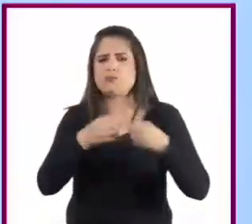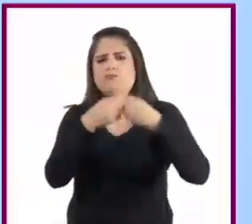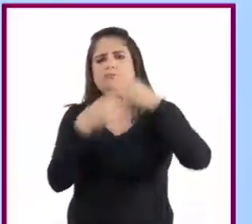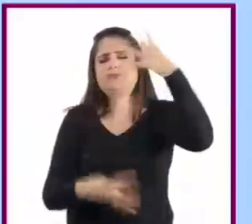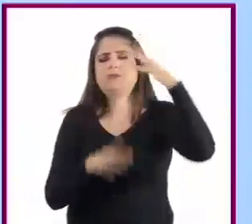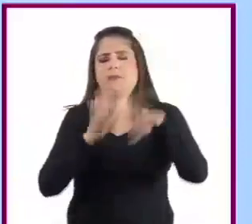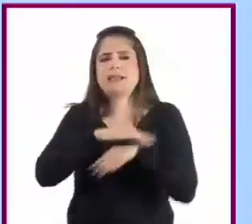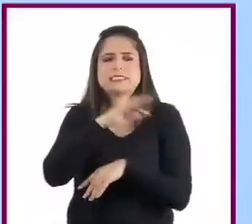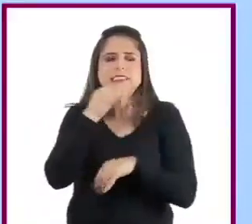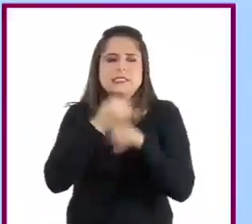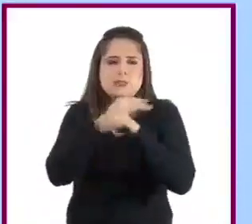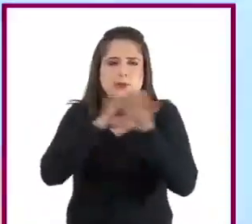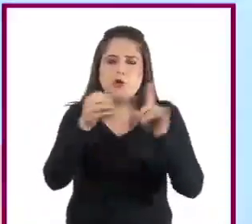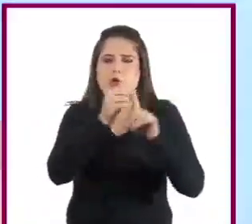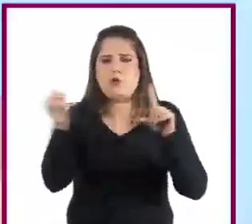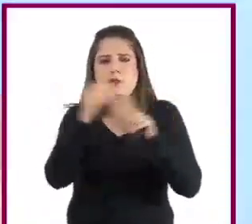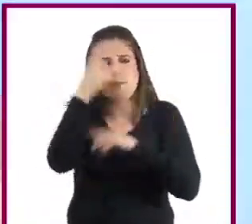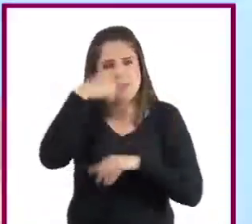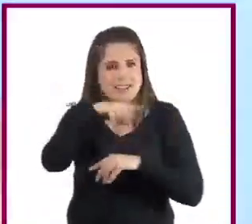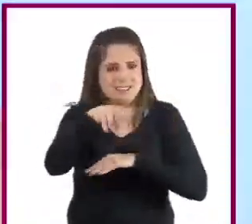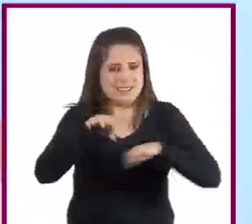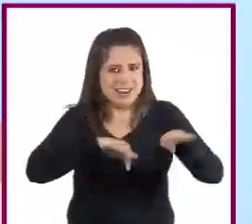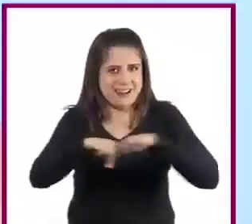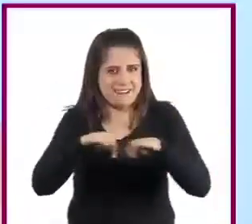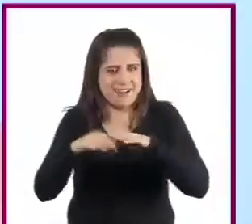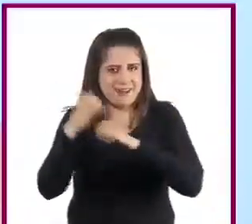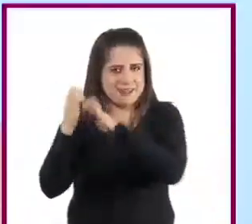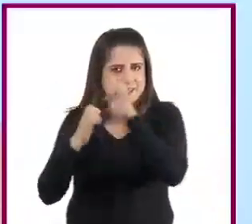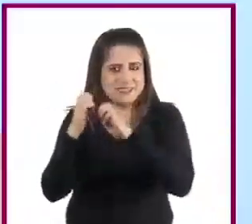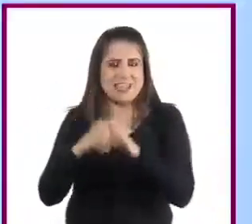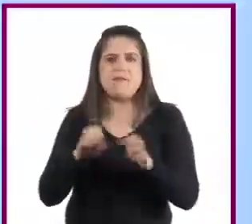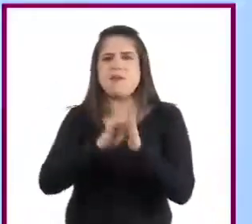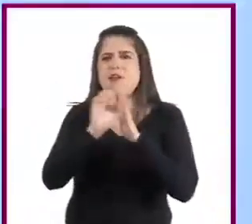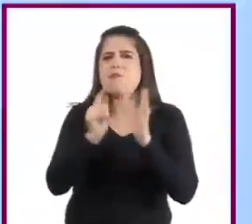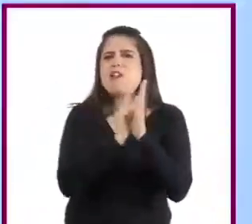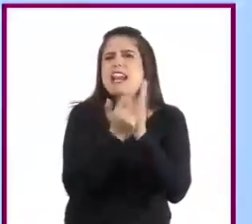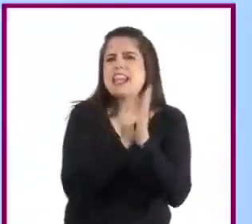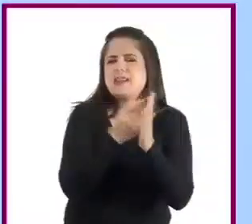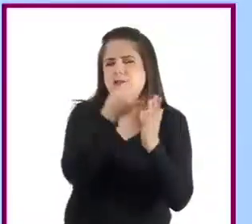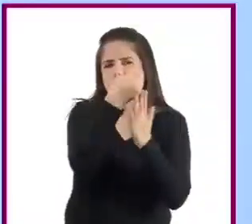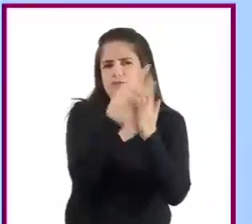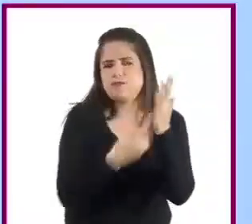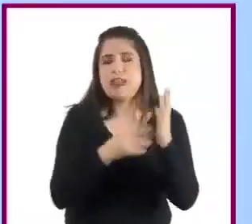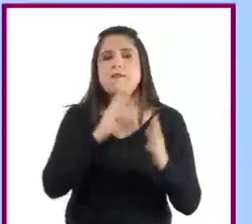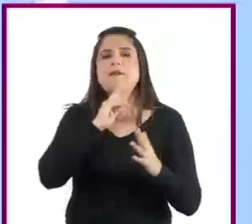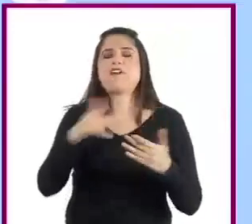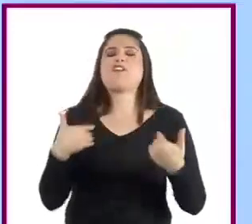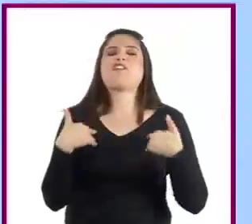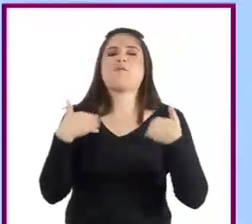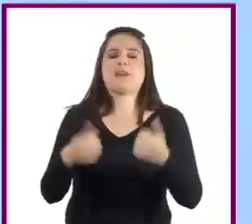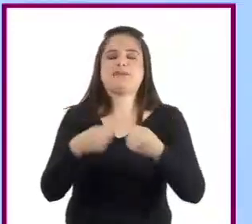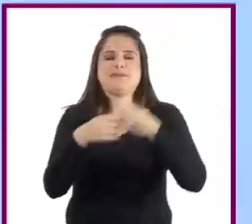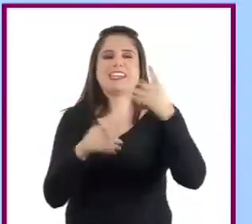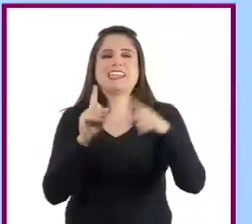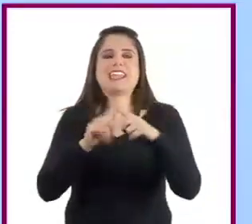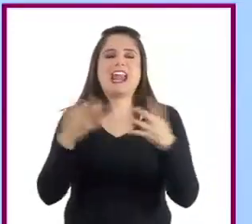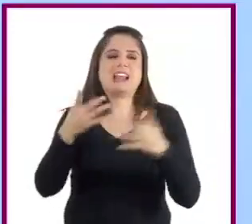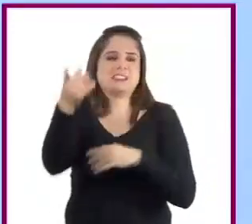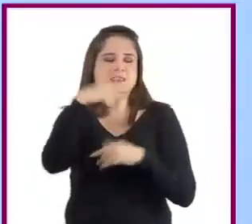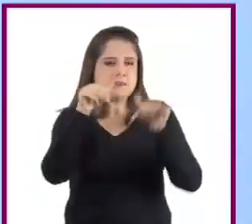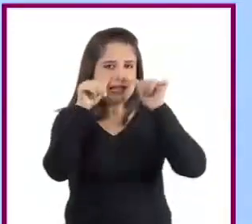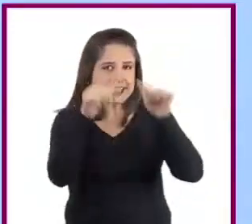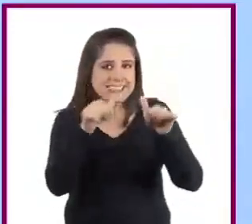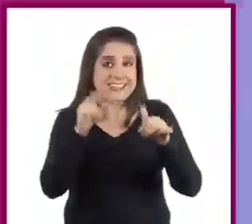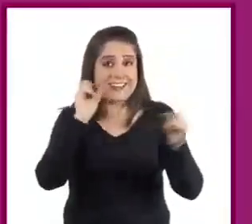mejor la información para tus trabajos, como si fueran episodios de un libro, y tengas mejor comprensión de quien te escucha. Nos vemos